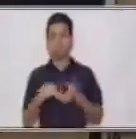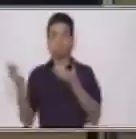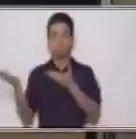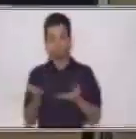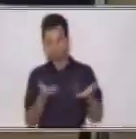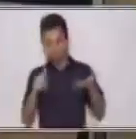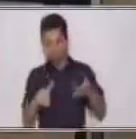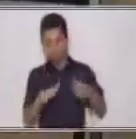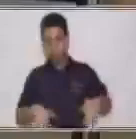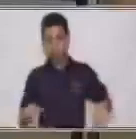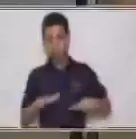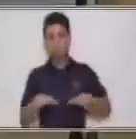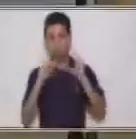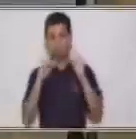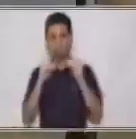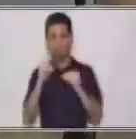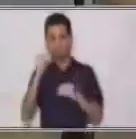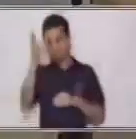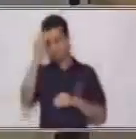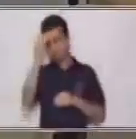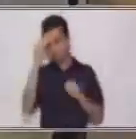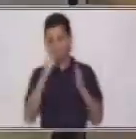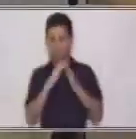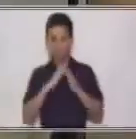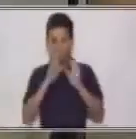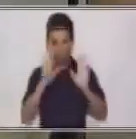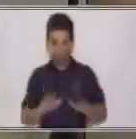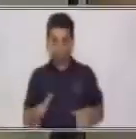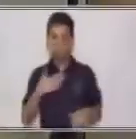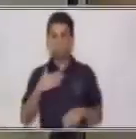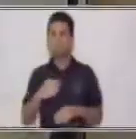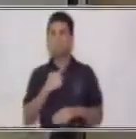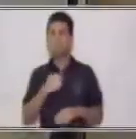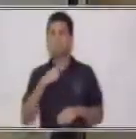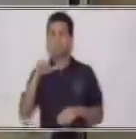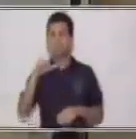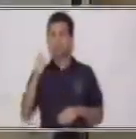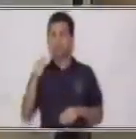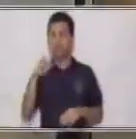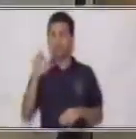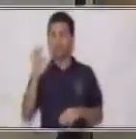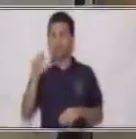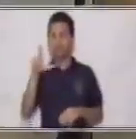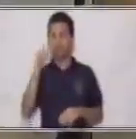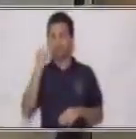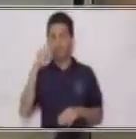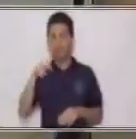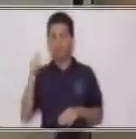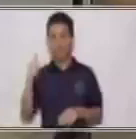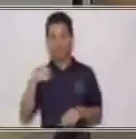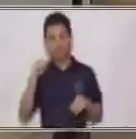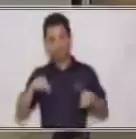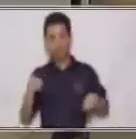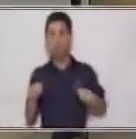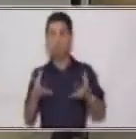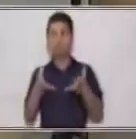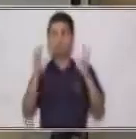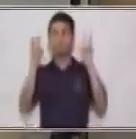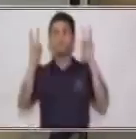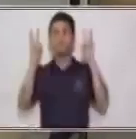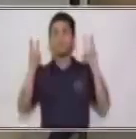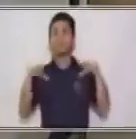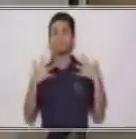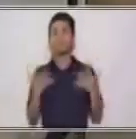Bienvenido a este espacio educativo Aprendo en Casa. Soy Carolina Espósito y en esta oportunidad desarrollaré el